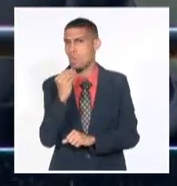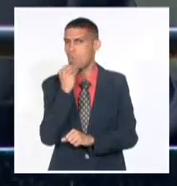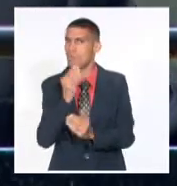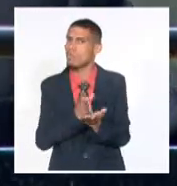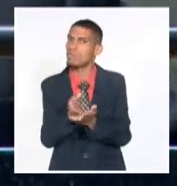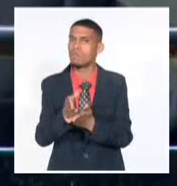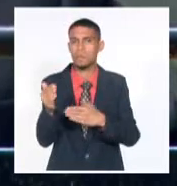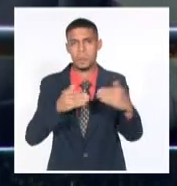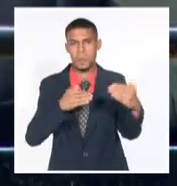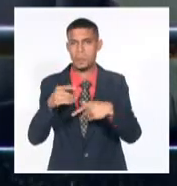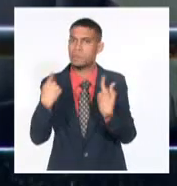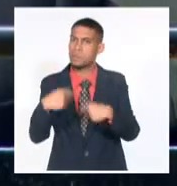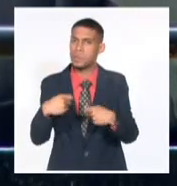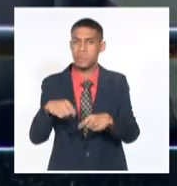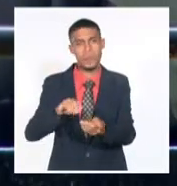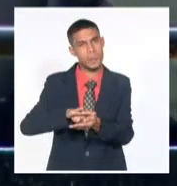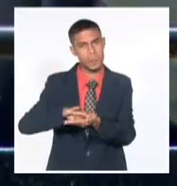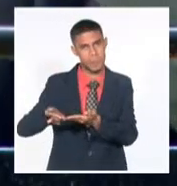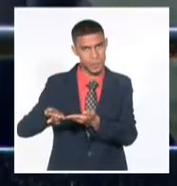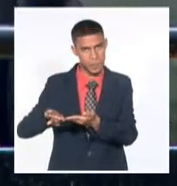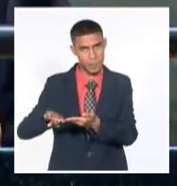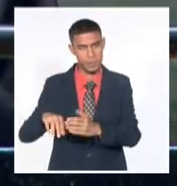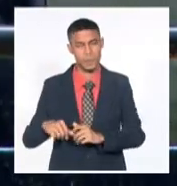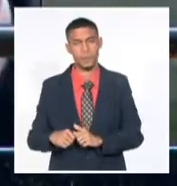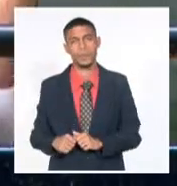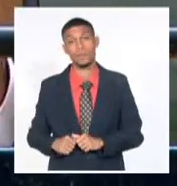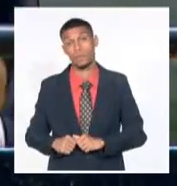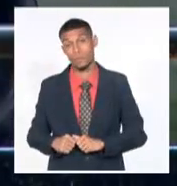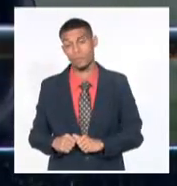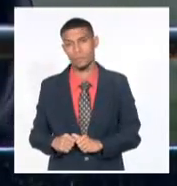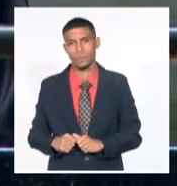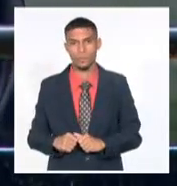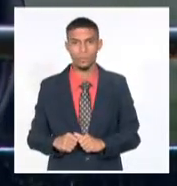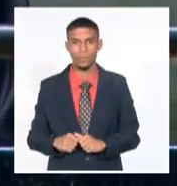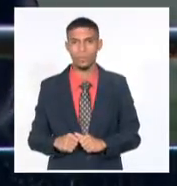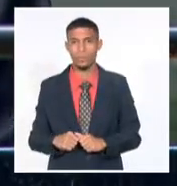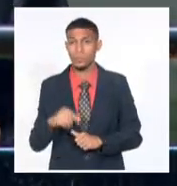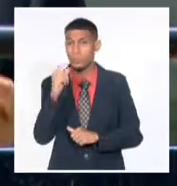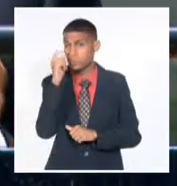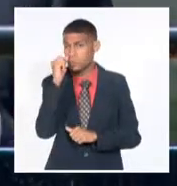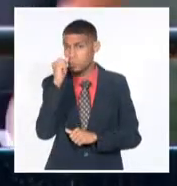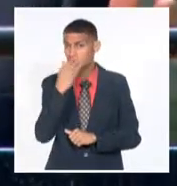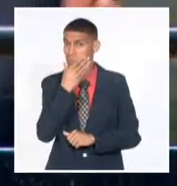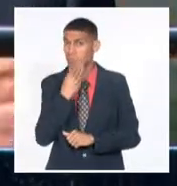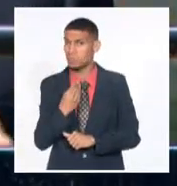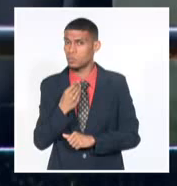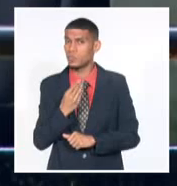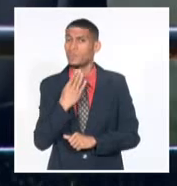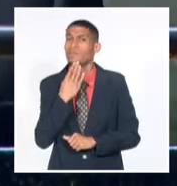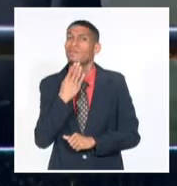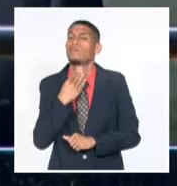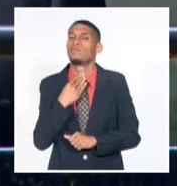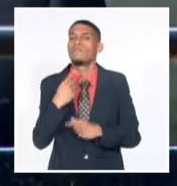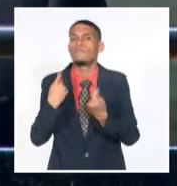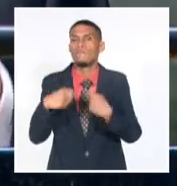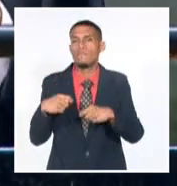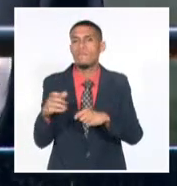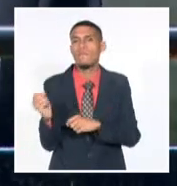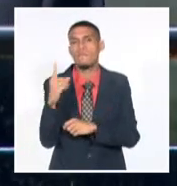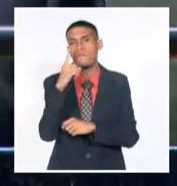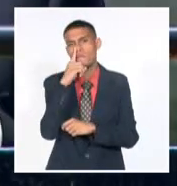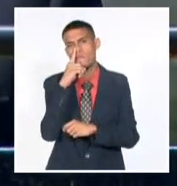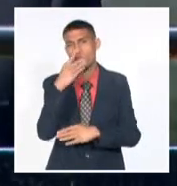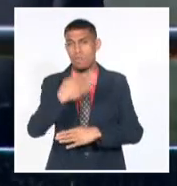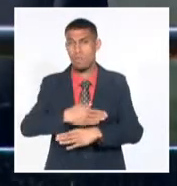participación presencial. Él aspira a que se ponga fin al bloqueo porque,